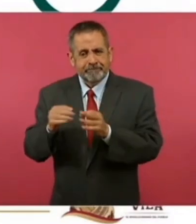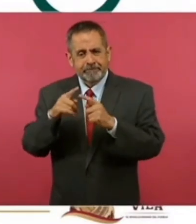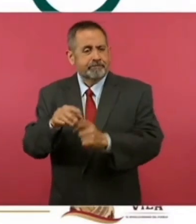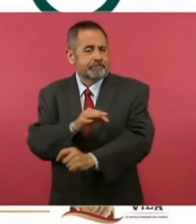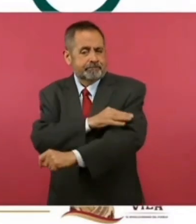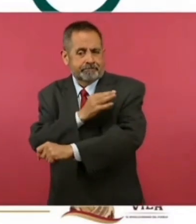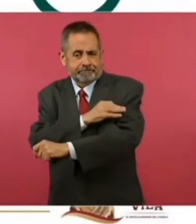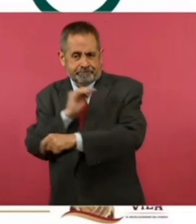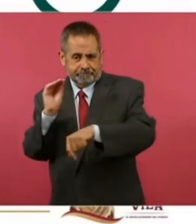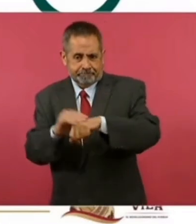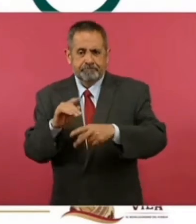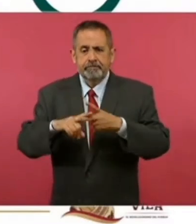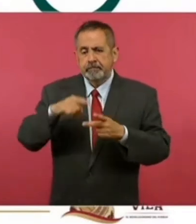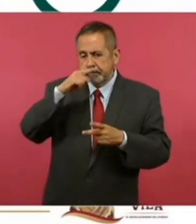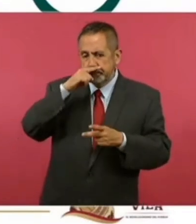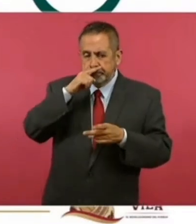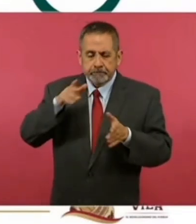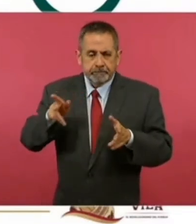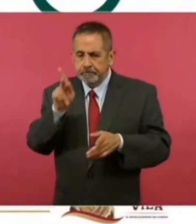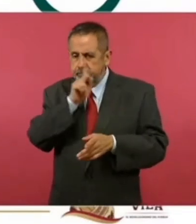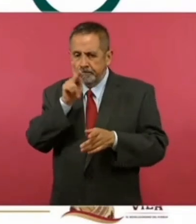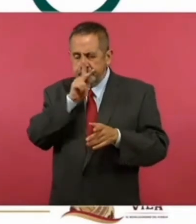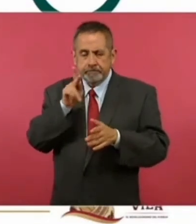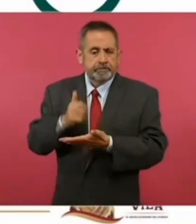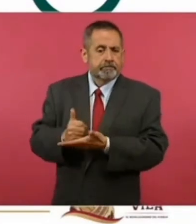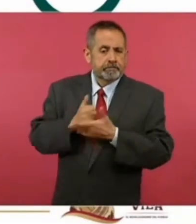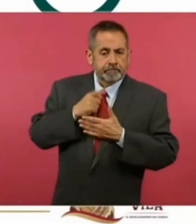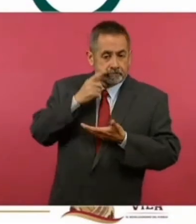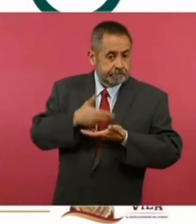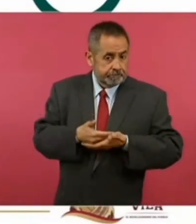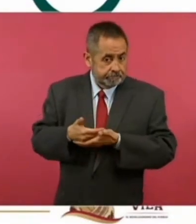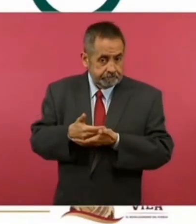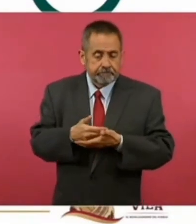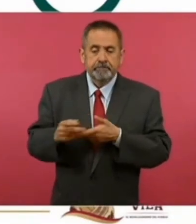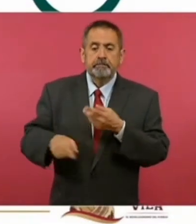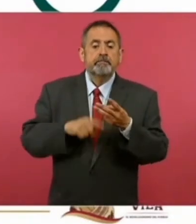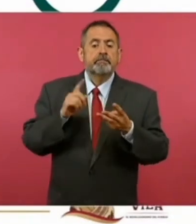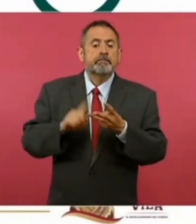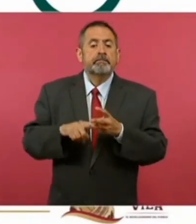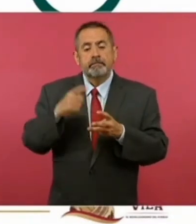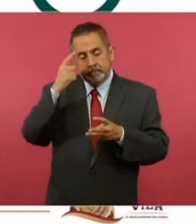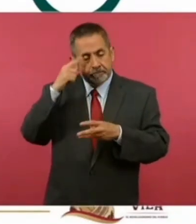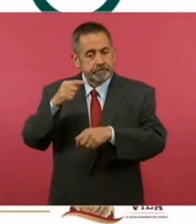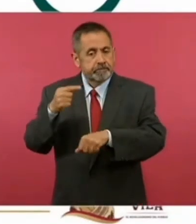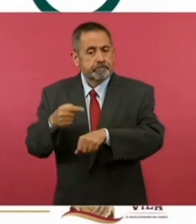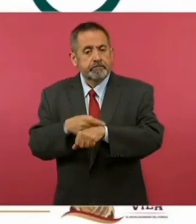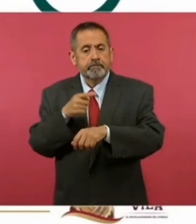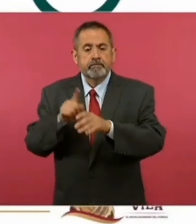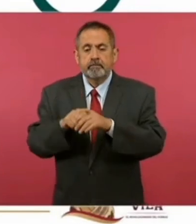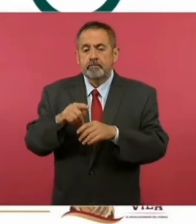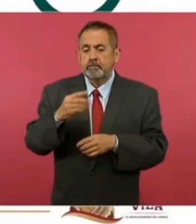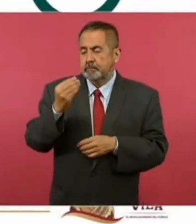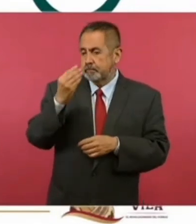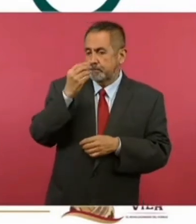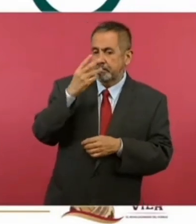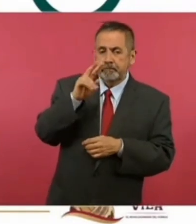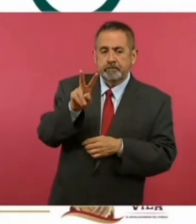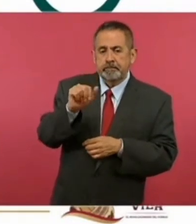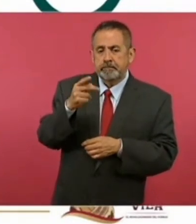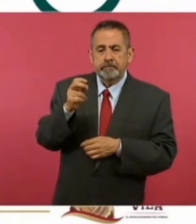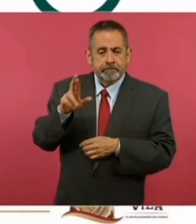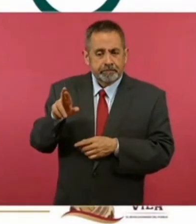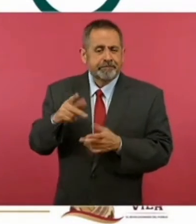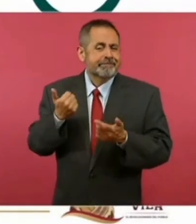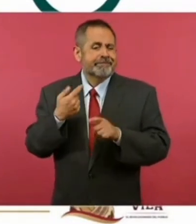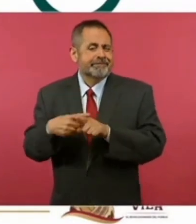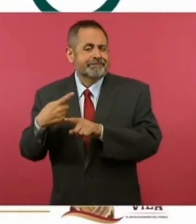vacunas ventiladores de traslado neonatal así como esterilizadores de de vapor y una